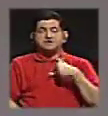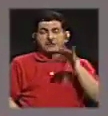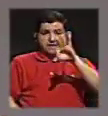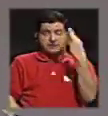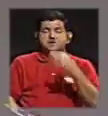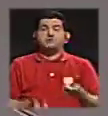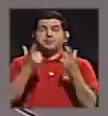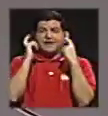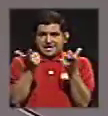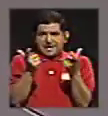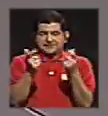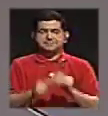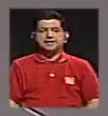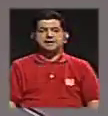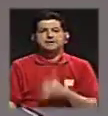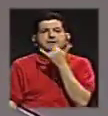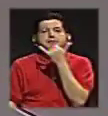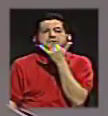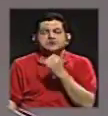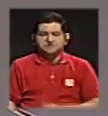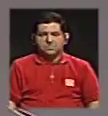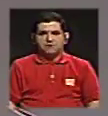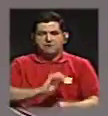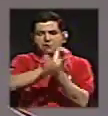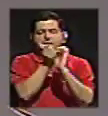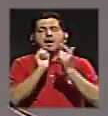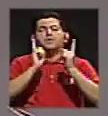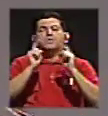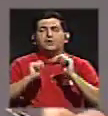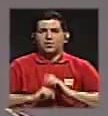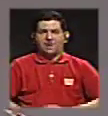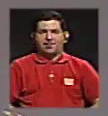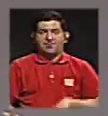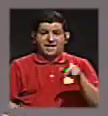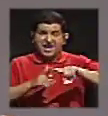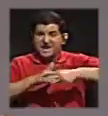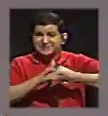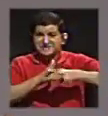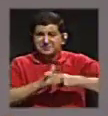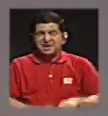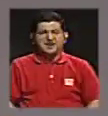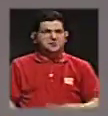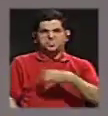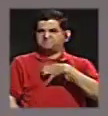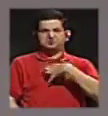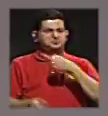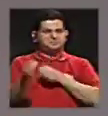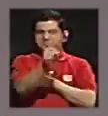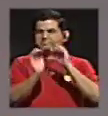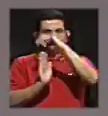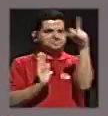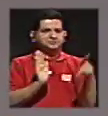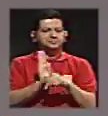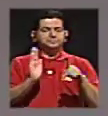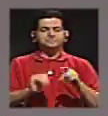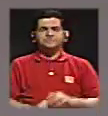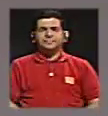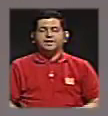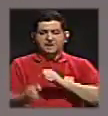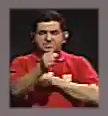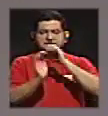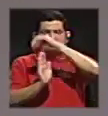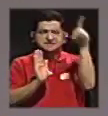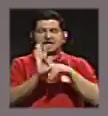una ganancia qué fue lo que pasó Qué es el cambio que ese mecanismo fue impugnado ante la sala constitucional la sala